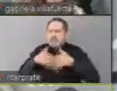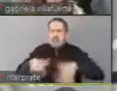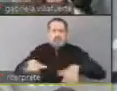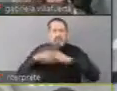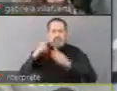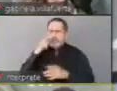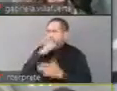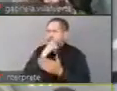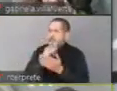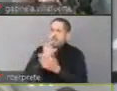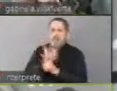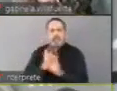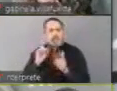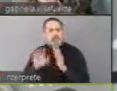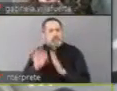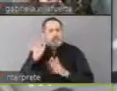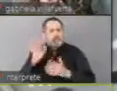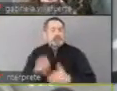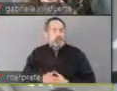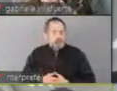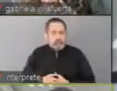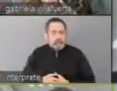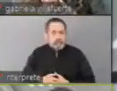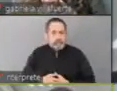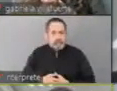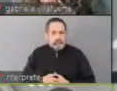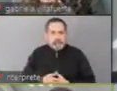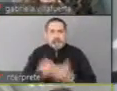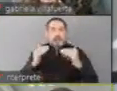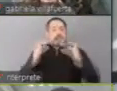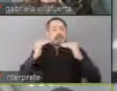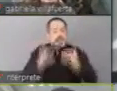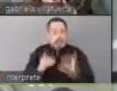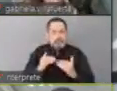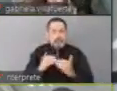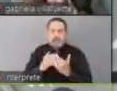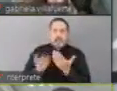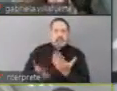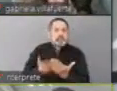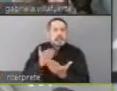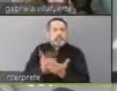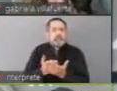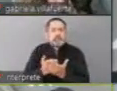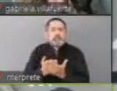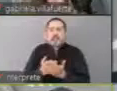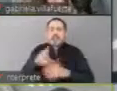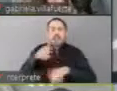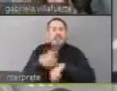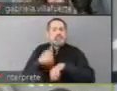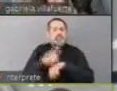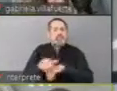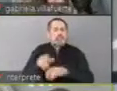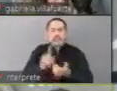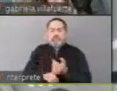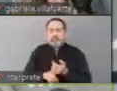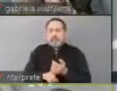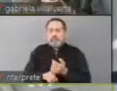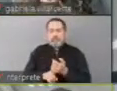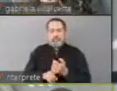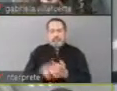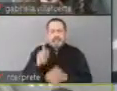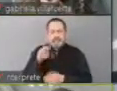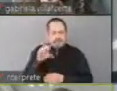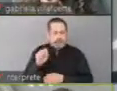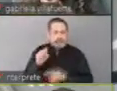democrática. Ahora, doy cuenta con el proyecto de resolución del procedimiento especial sancionador de órgano